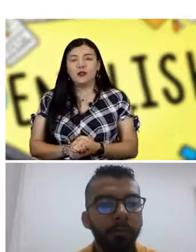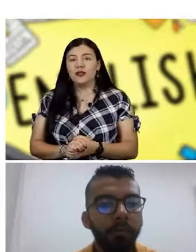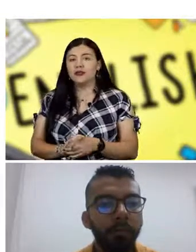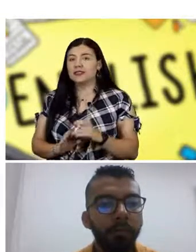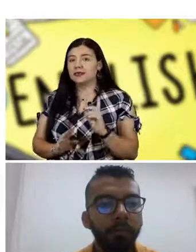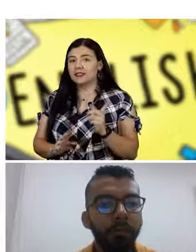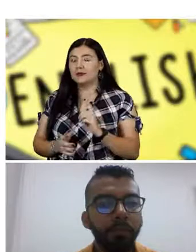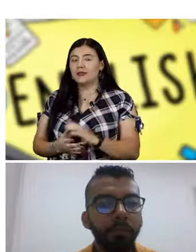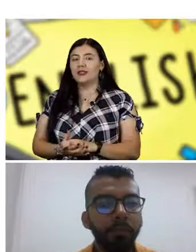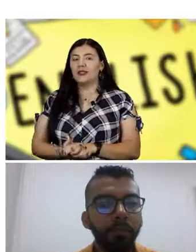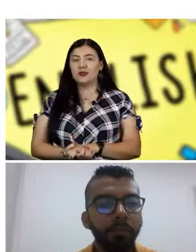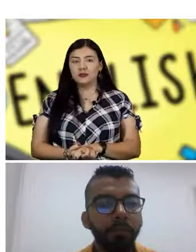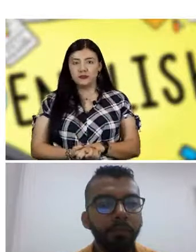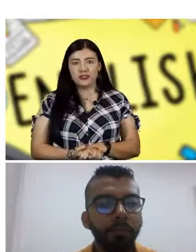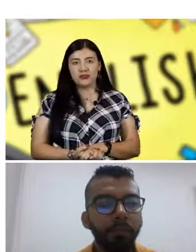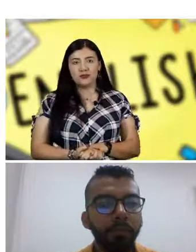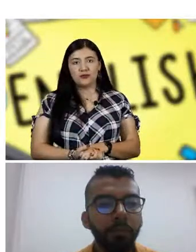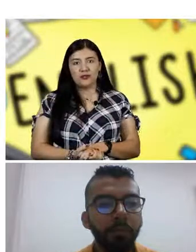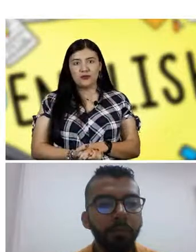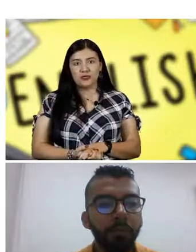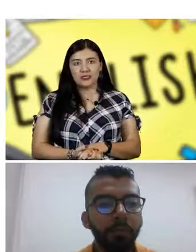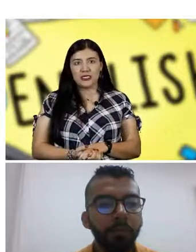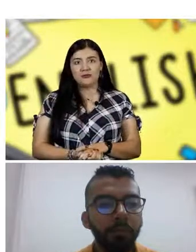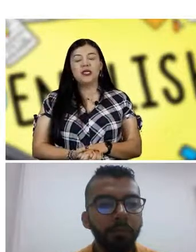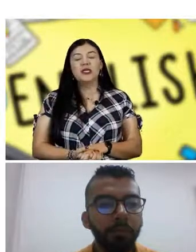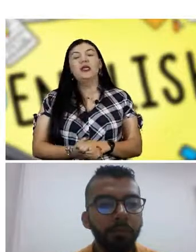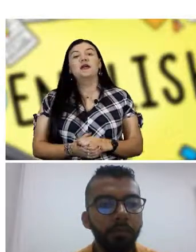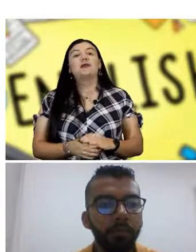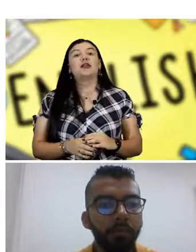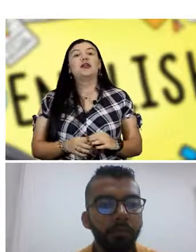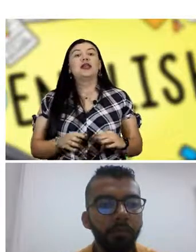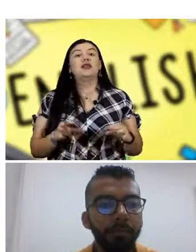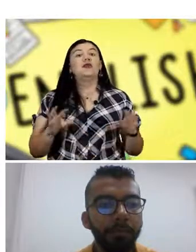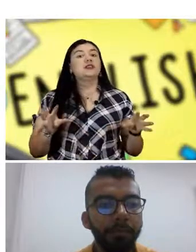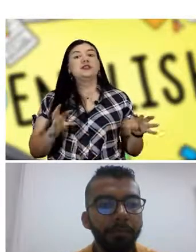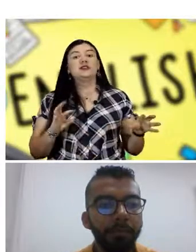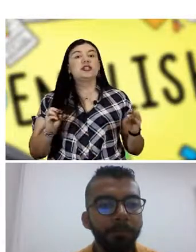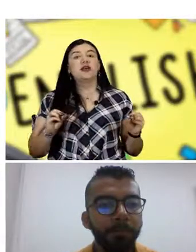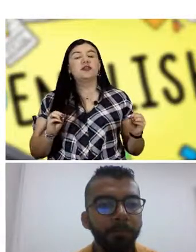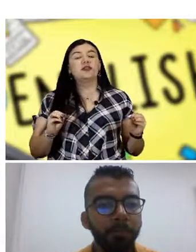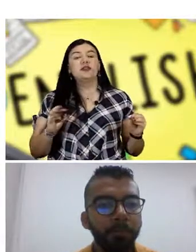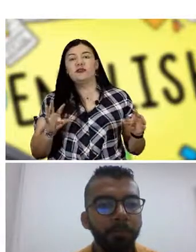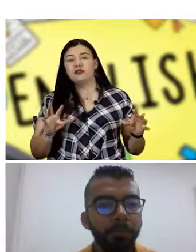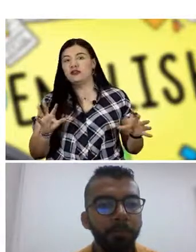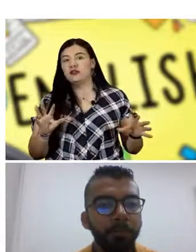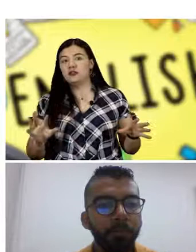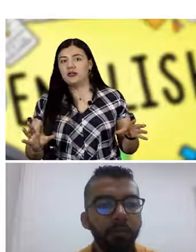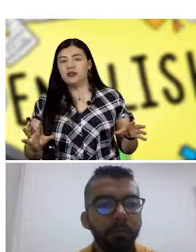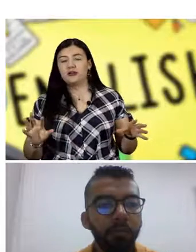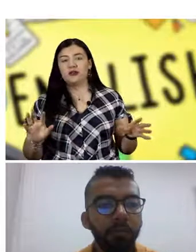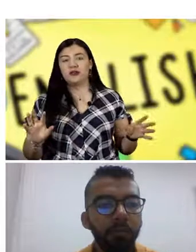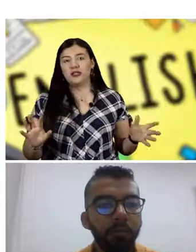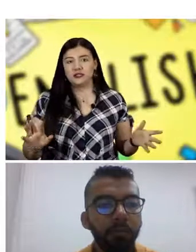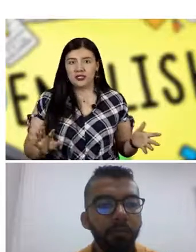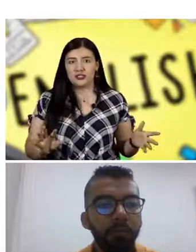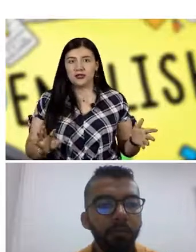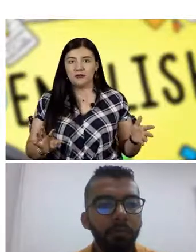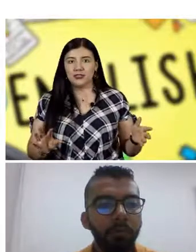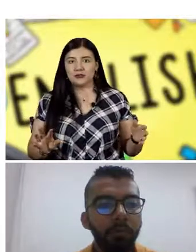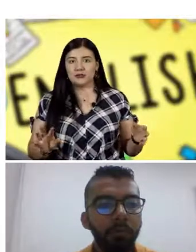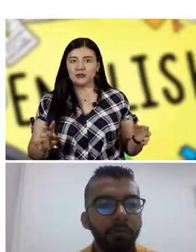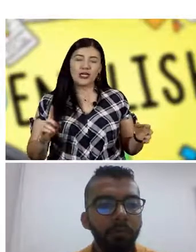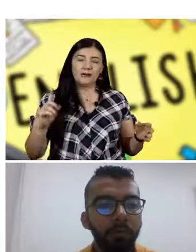fundamental cuando estamos aprendiendo un segundo idioma, ¿sí? Porque nuestro cerebro no funciona con